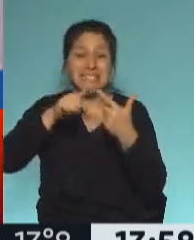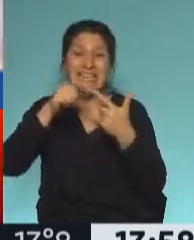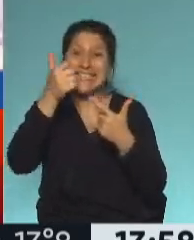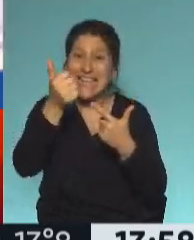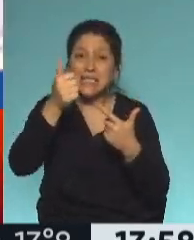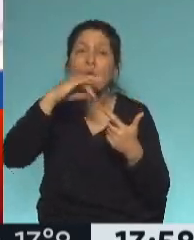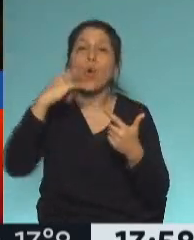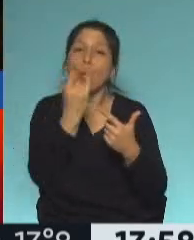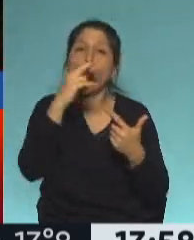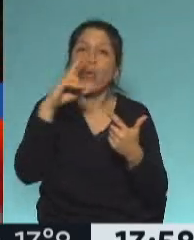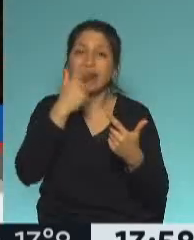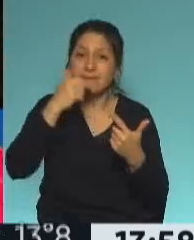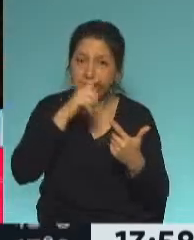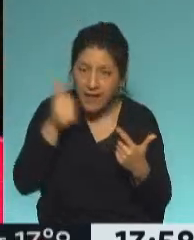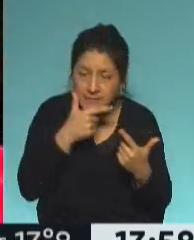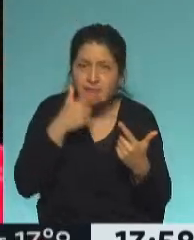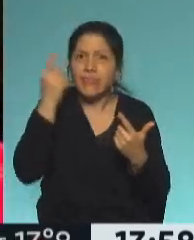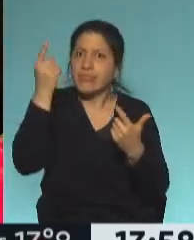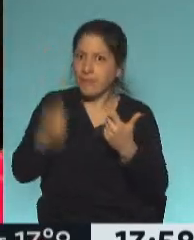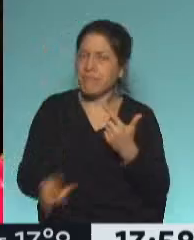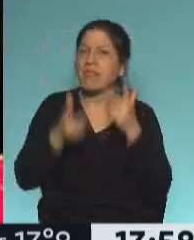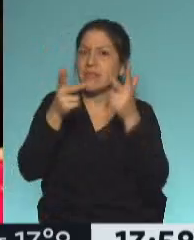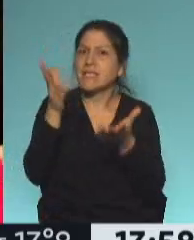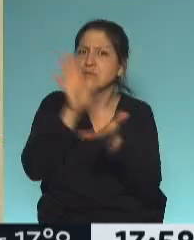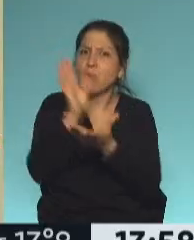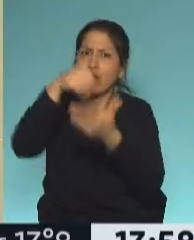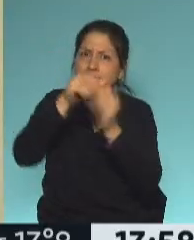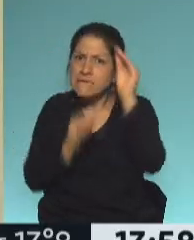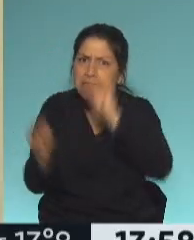que también, bueno, digamos, habla de la composición de este sistema político.